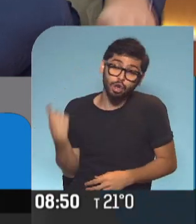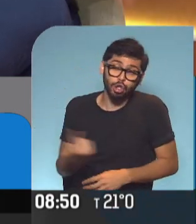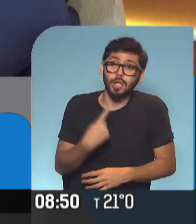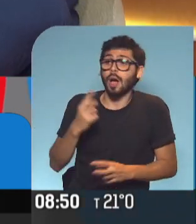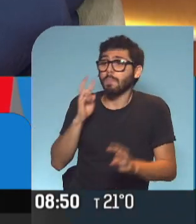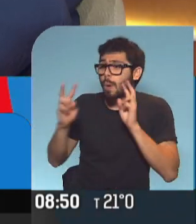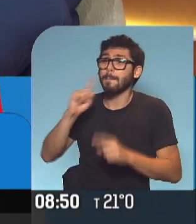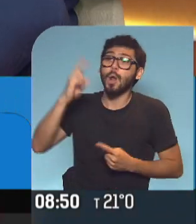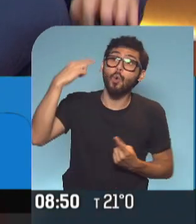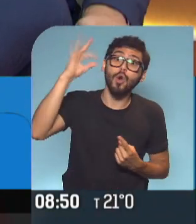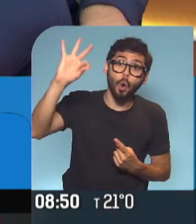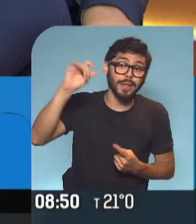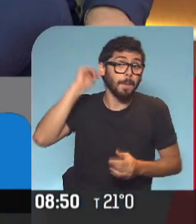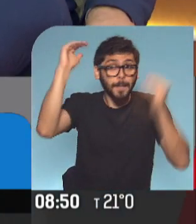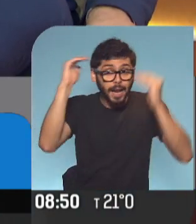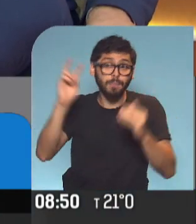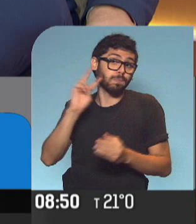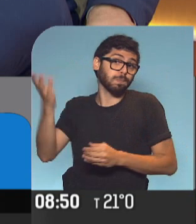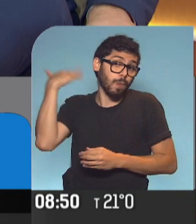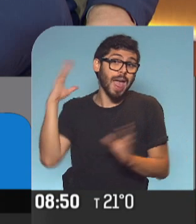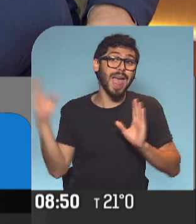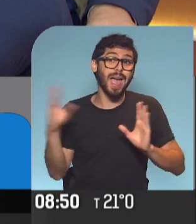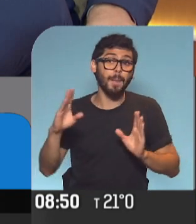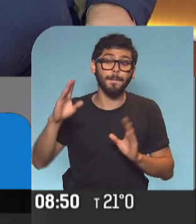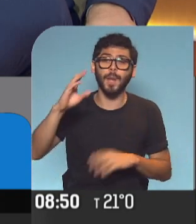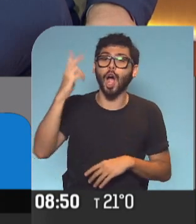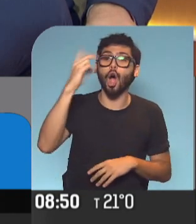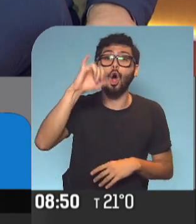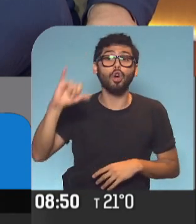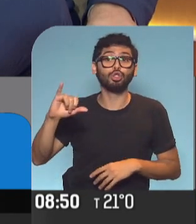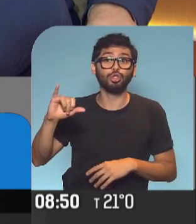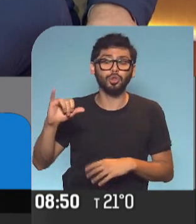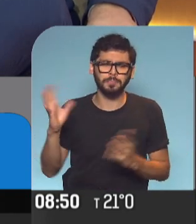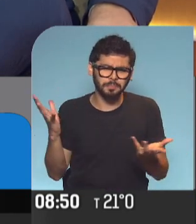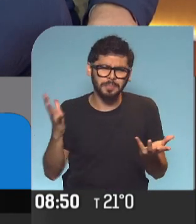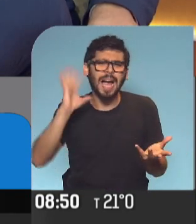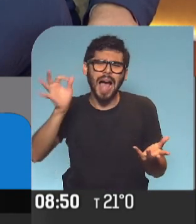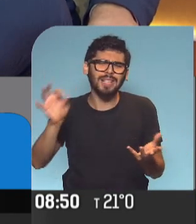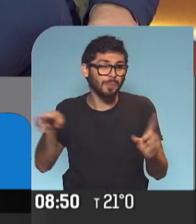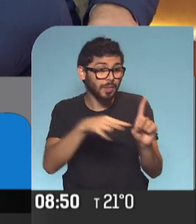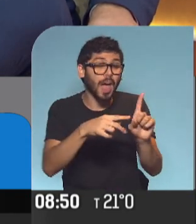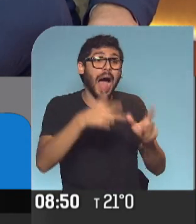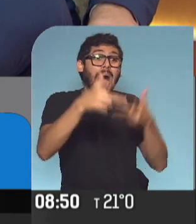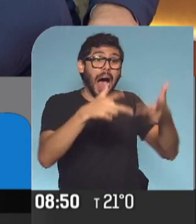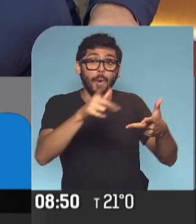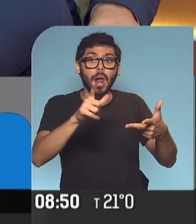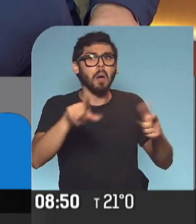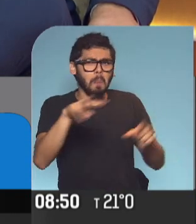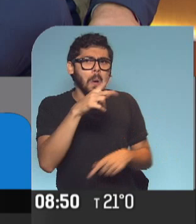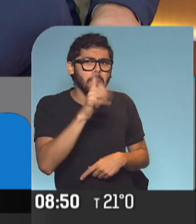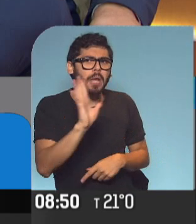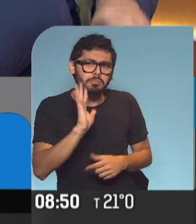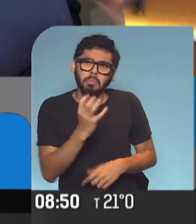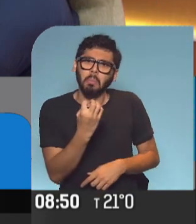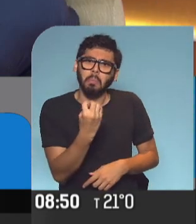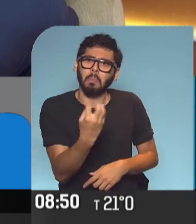pasó en los 90 y los que son más grandes lo que pasó durante la época de martínez de hoy sabemos que estos discursos que parecen razonables en la formulación que